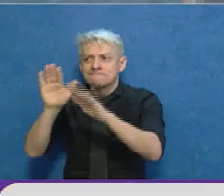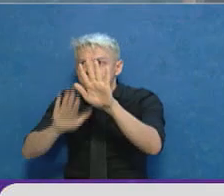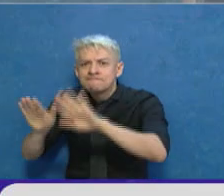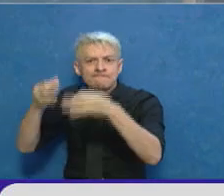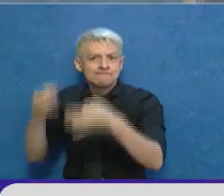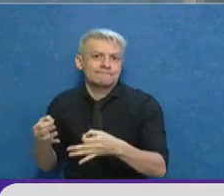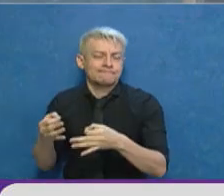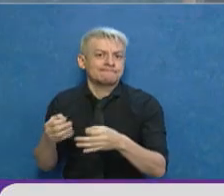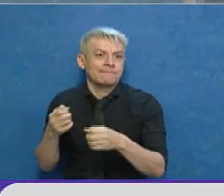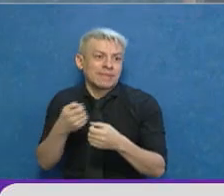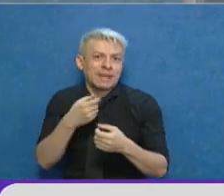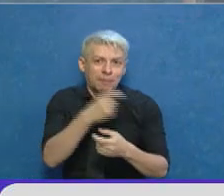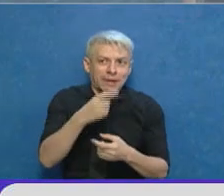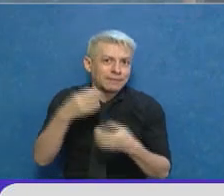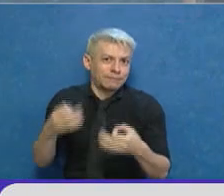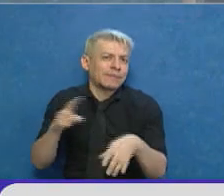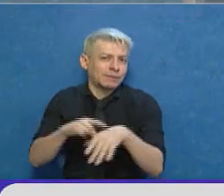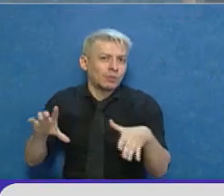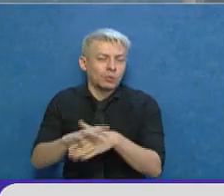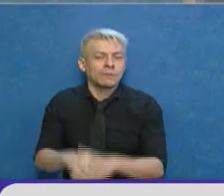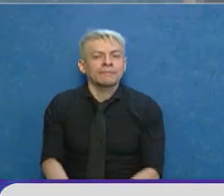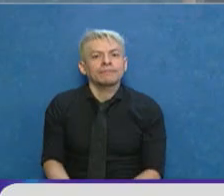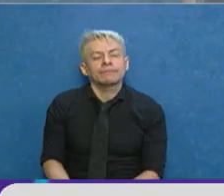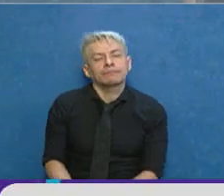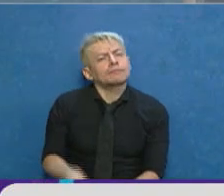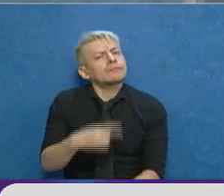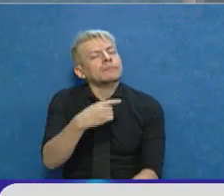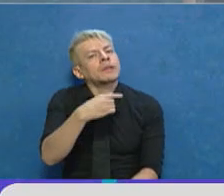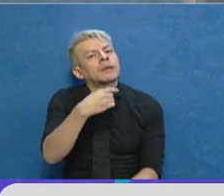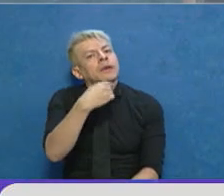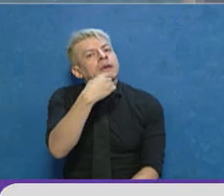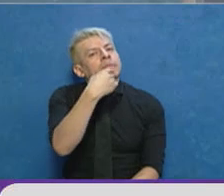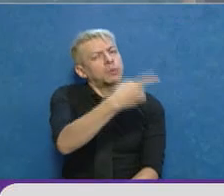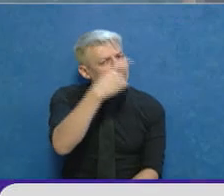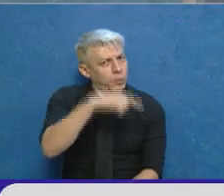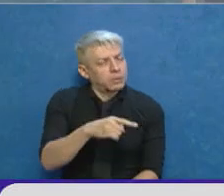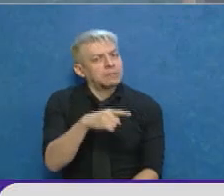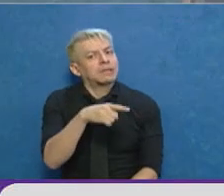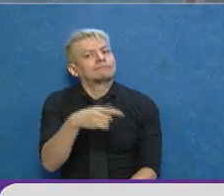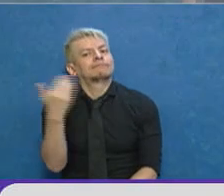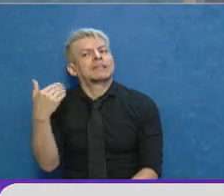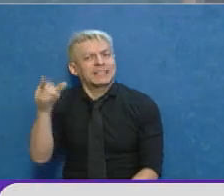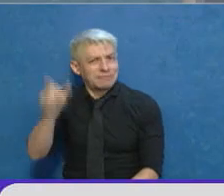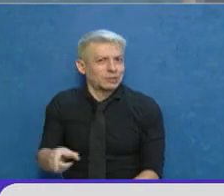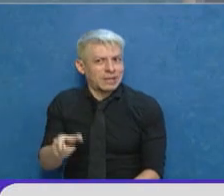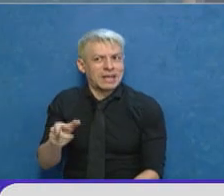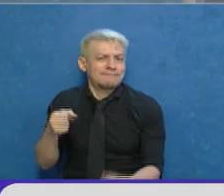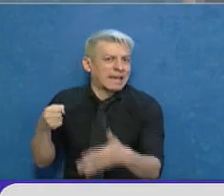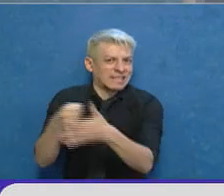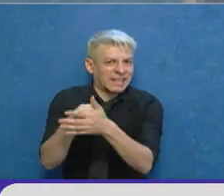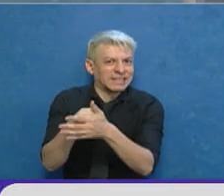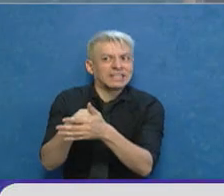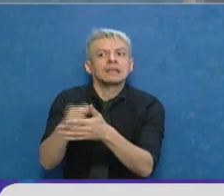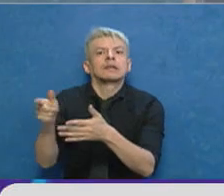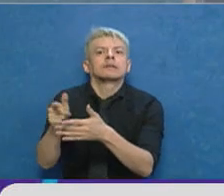del acceso este, donde, bueno, finalmente le dieron 6 años cuando la Fiscalía había pedido 16, bueno, como procurador,